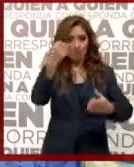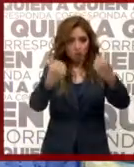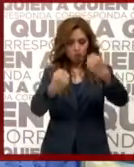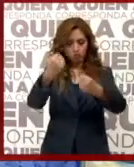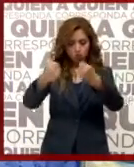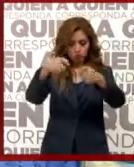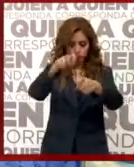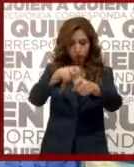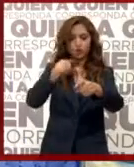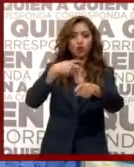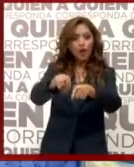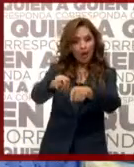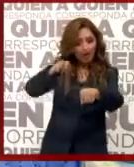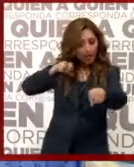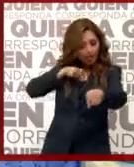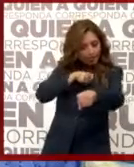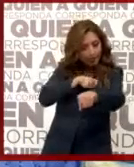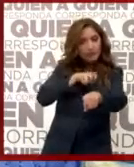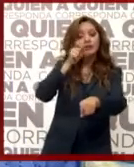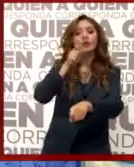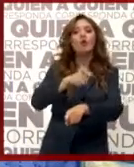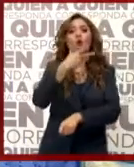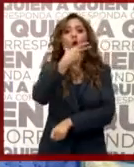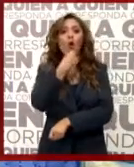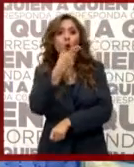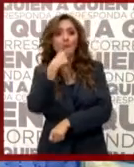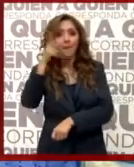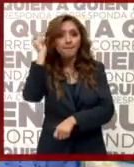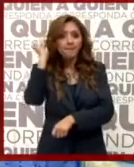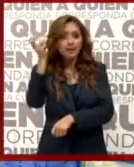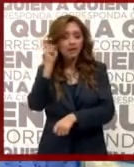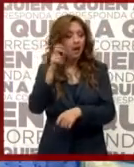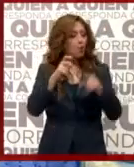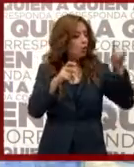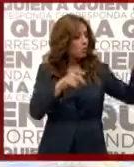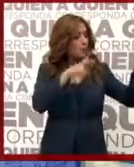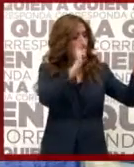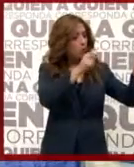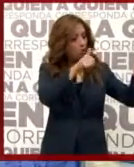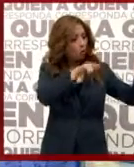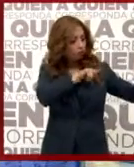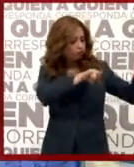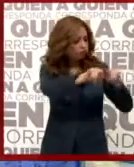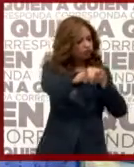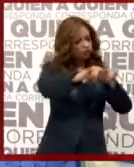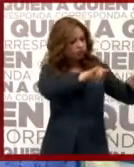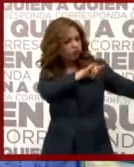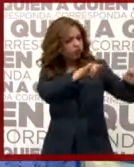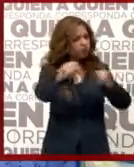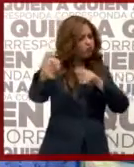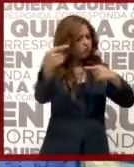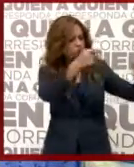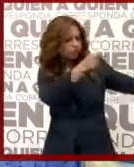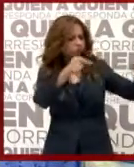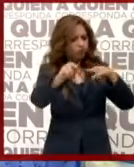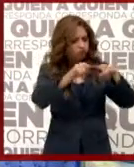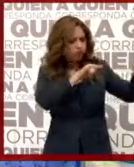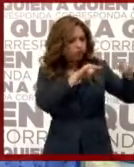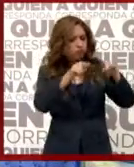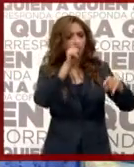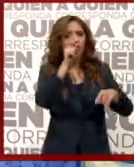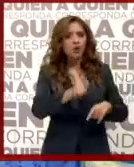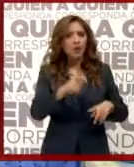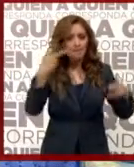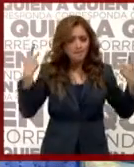y el conductor venía peleándose. Desde que me subí al autobús, el señor se iba a llevar una